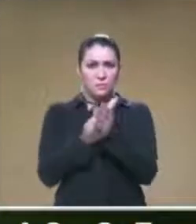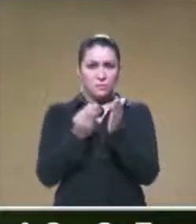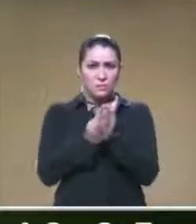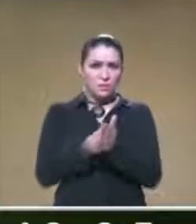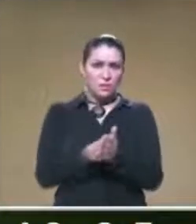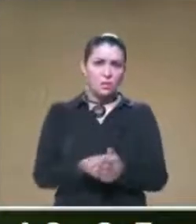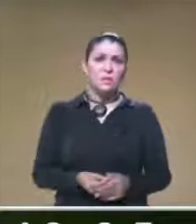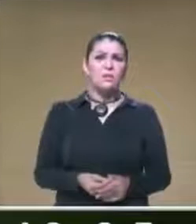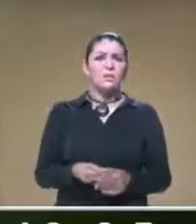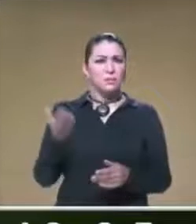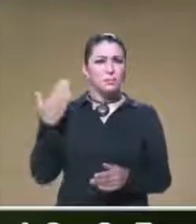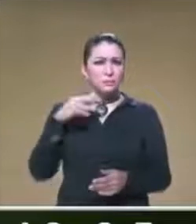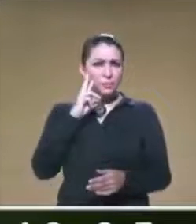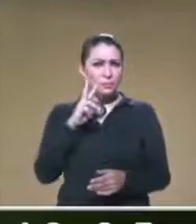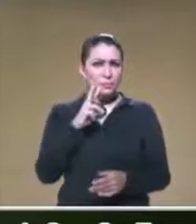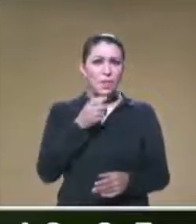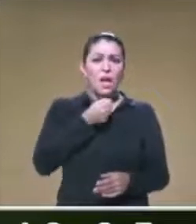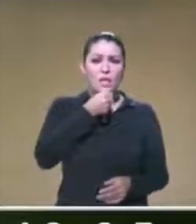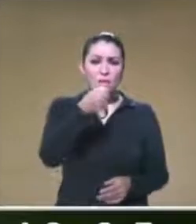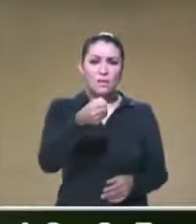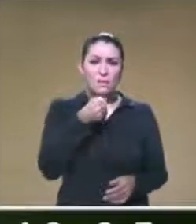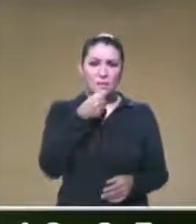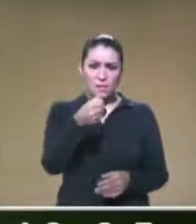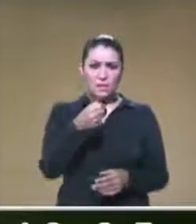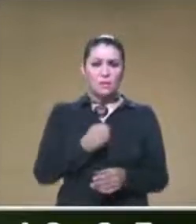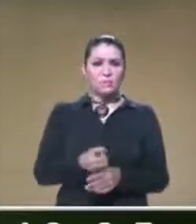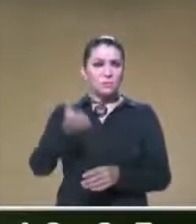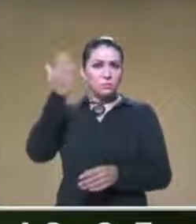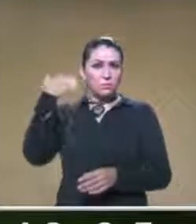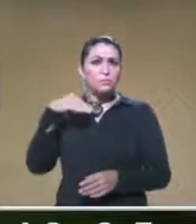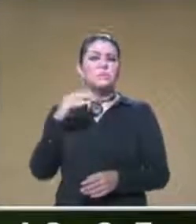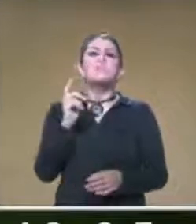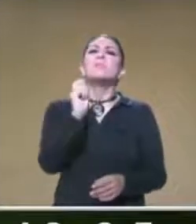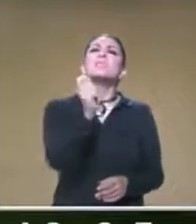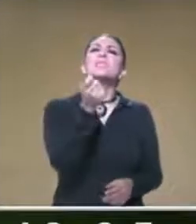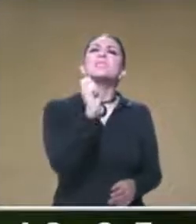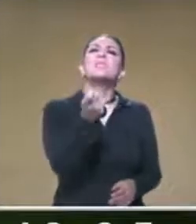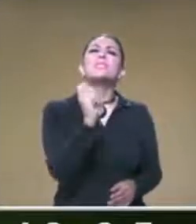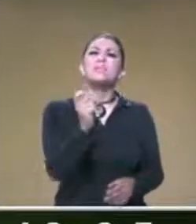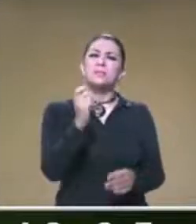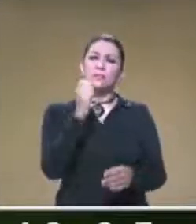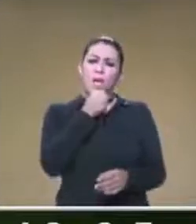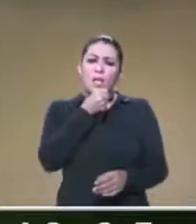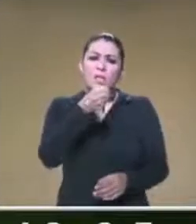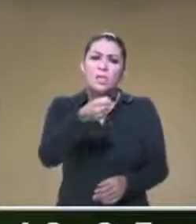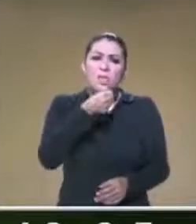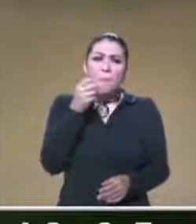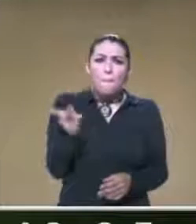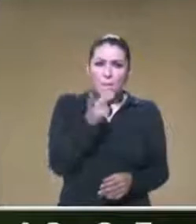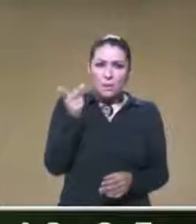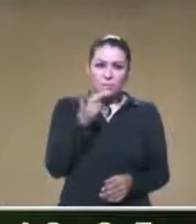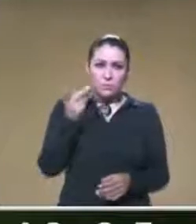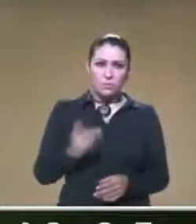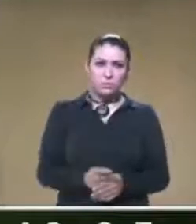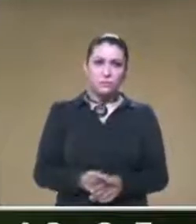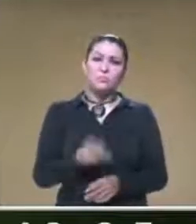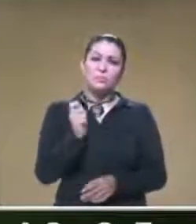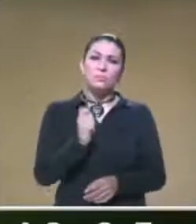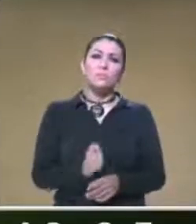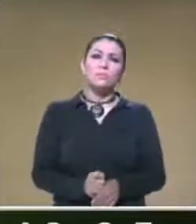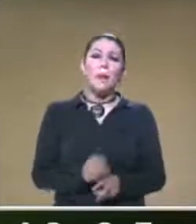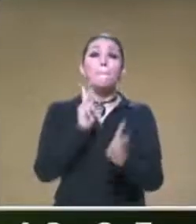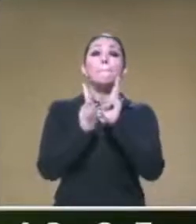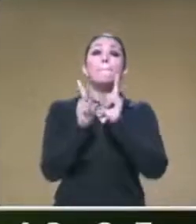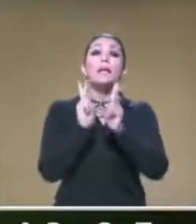pasada fue el de la entrevista. Vamos a revisar qué es una entrevista. Una entrevista no es otra cosa que un diálogo o